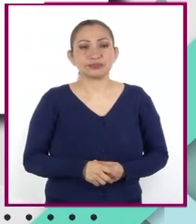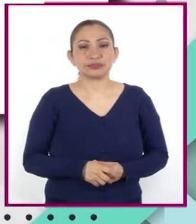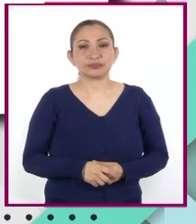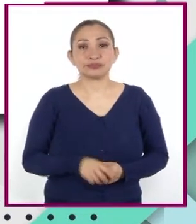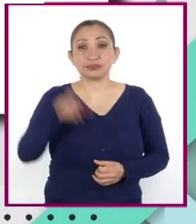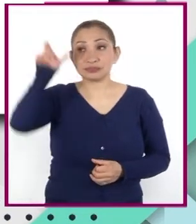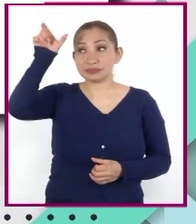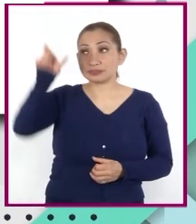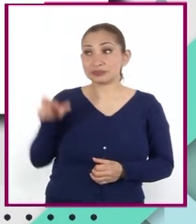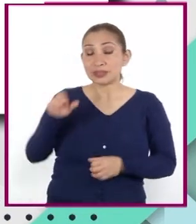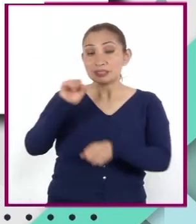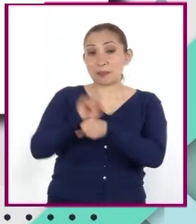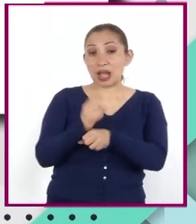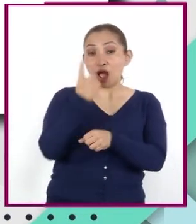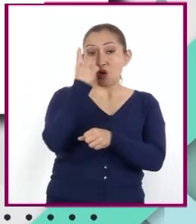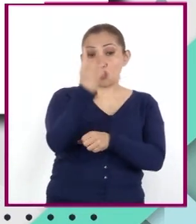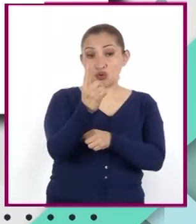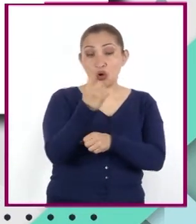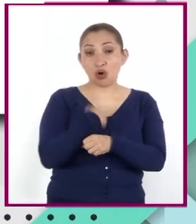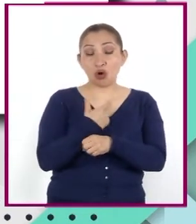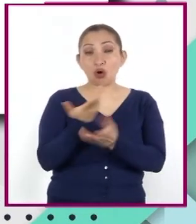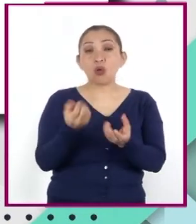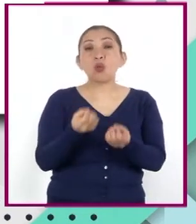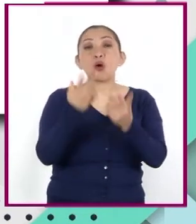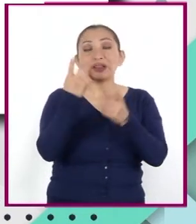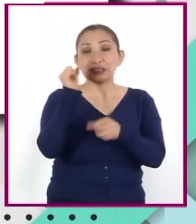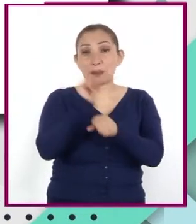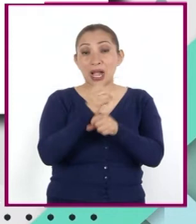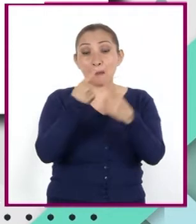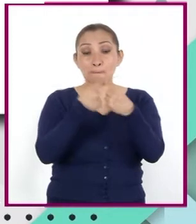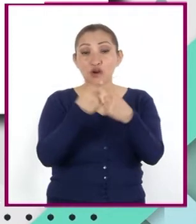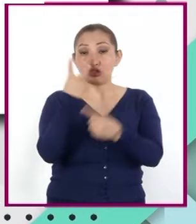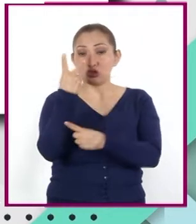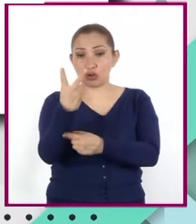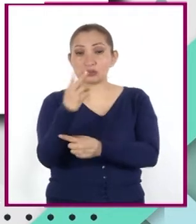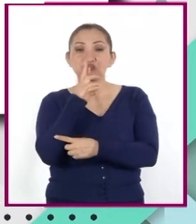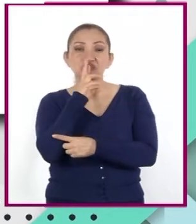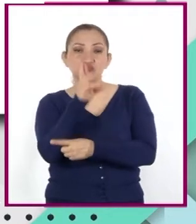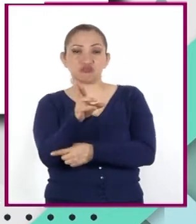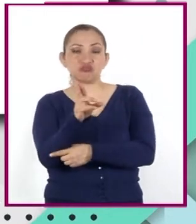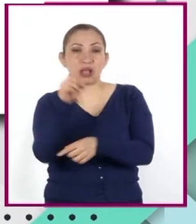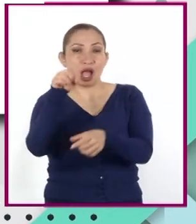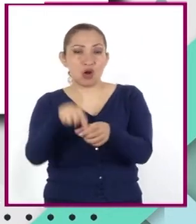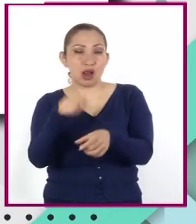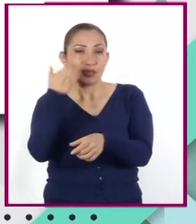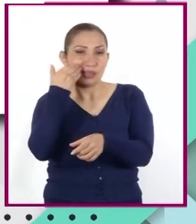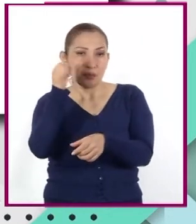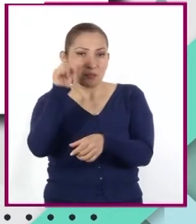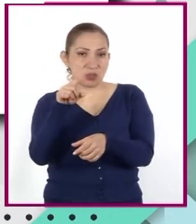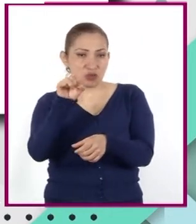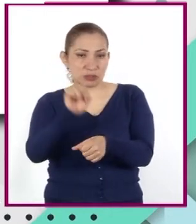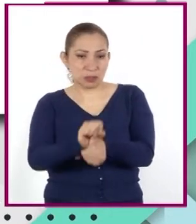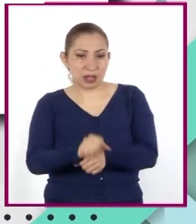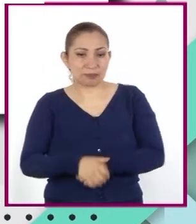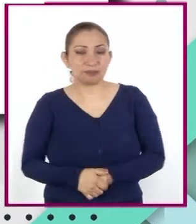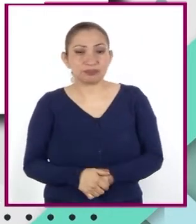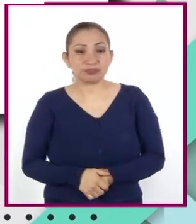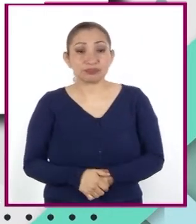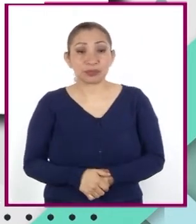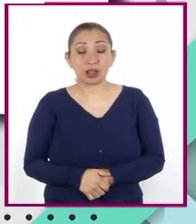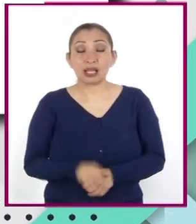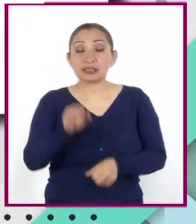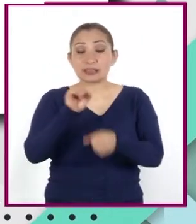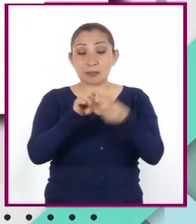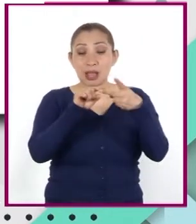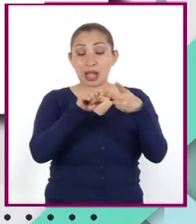En la semana 1, si multiplicamos el número de la semana por 2, obtenemos lo que ahorra en ese periodo. Para la semana